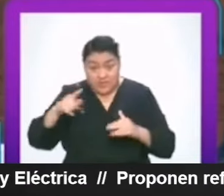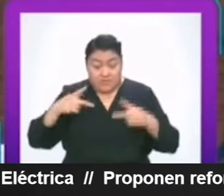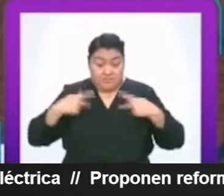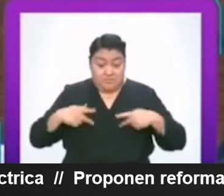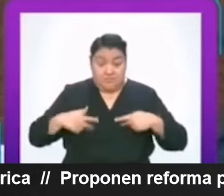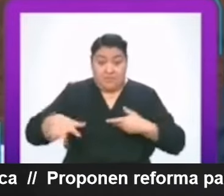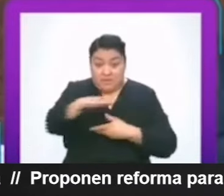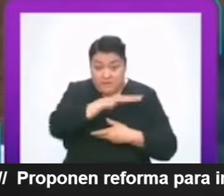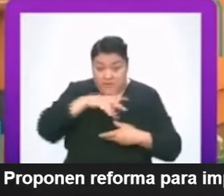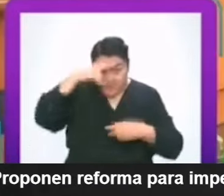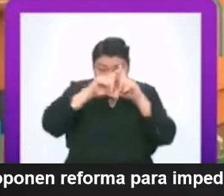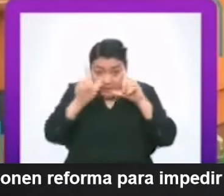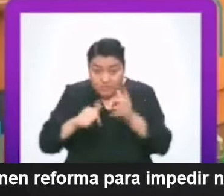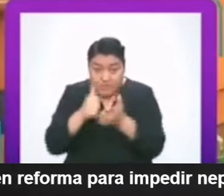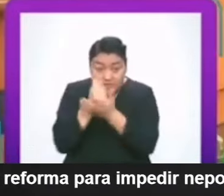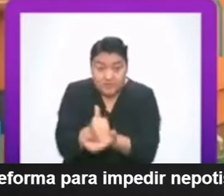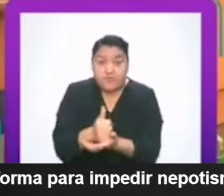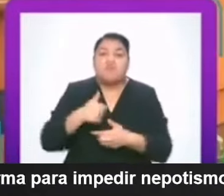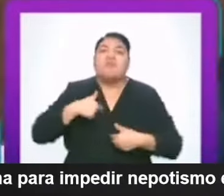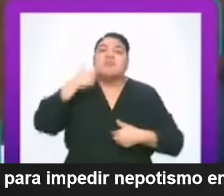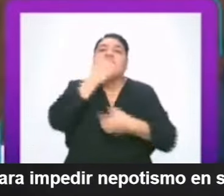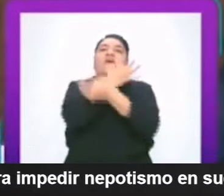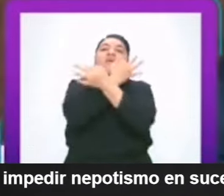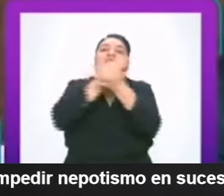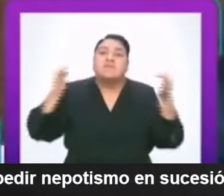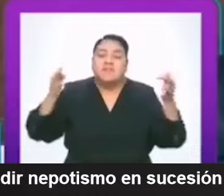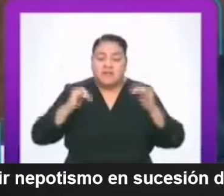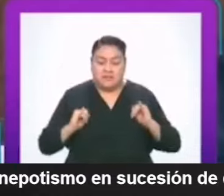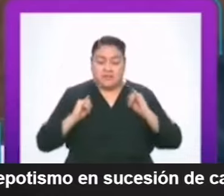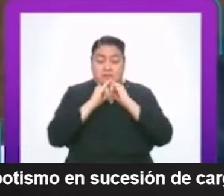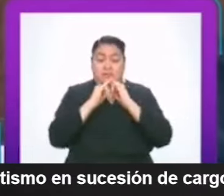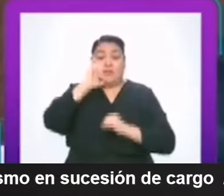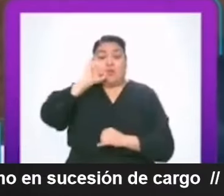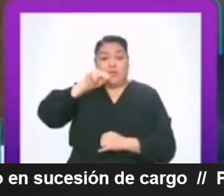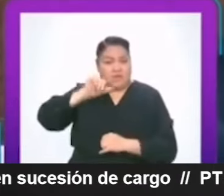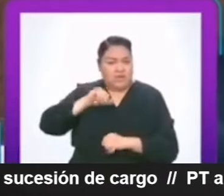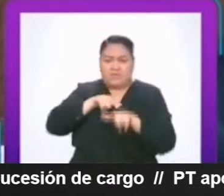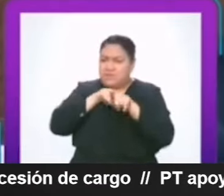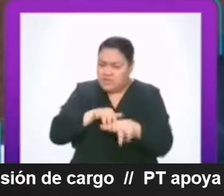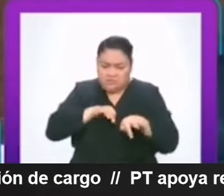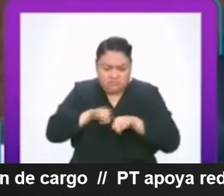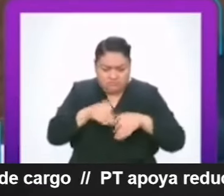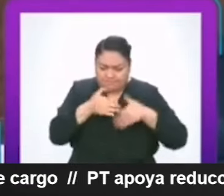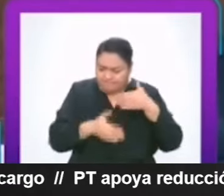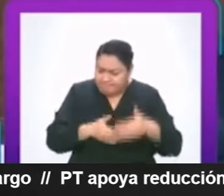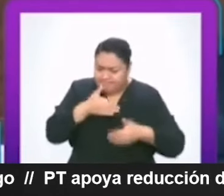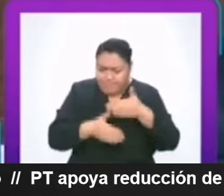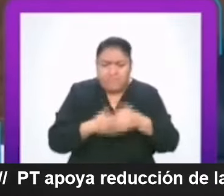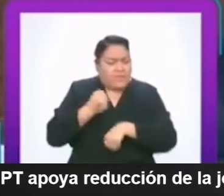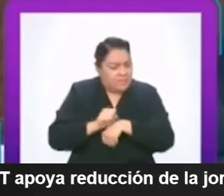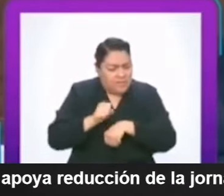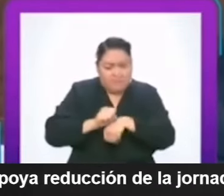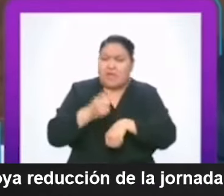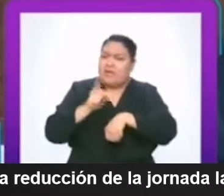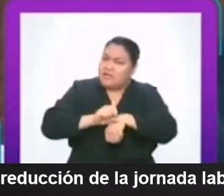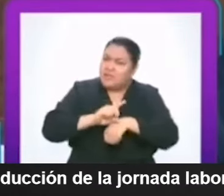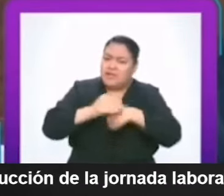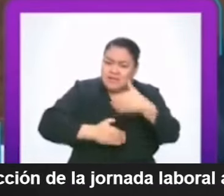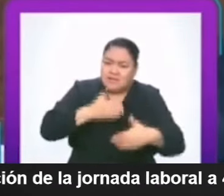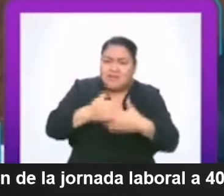beneficio de las y los mexicanos, quiero manifestar que desde el INAI seguiremos trabajando día con día, semana tras semana,